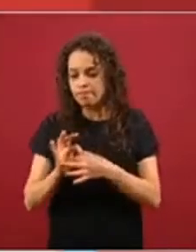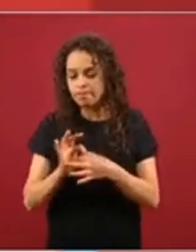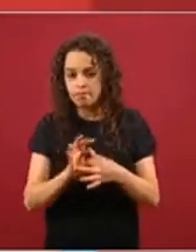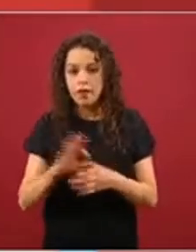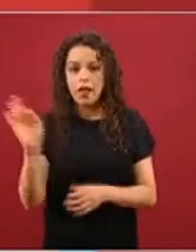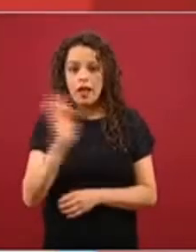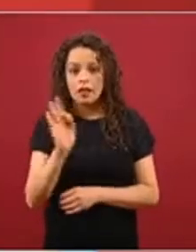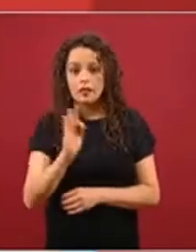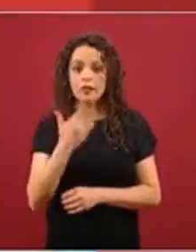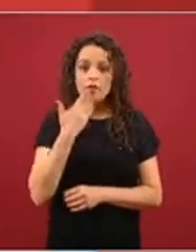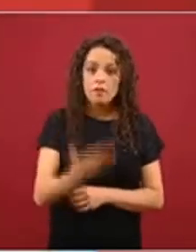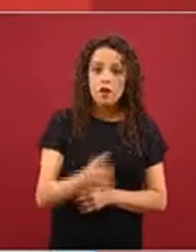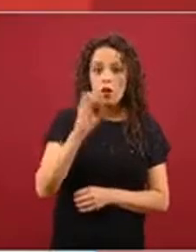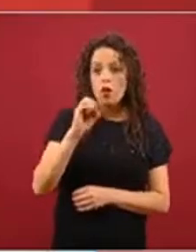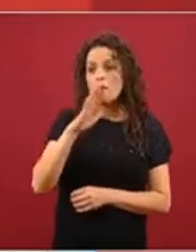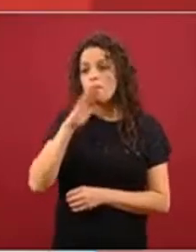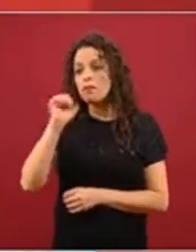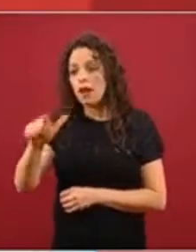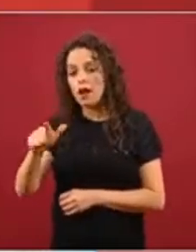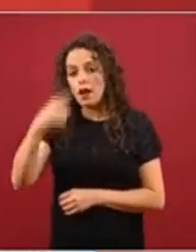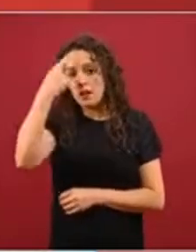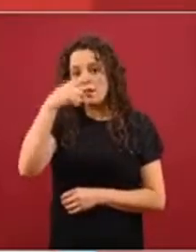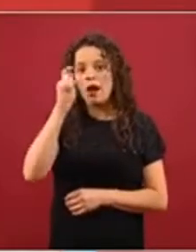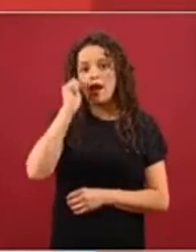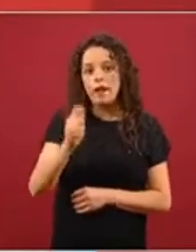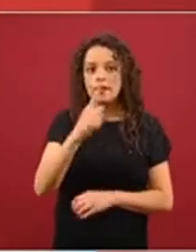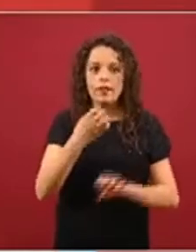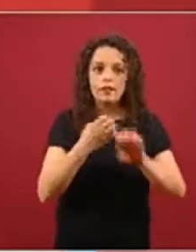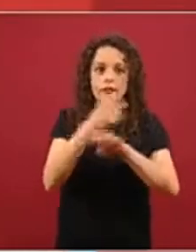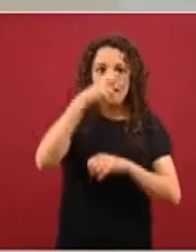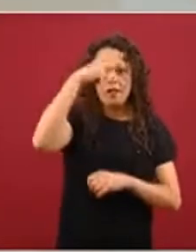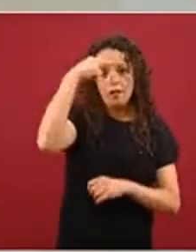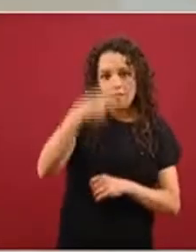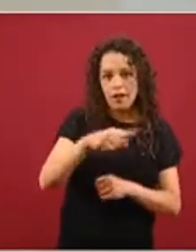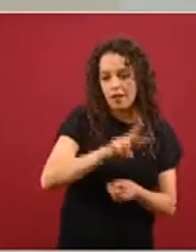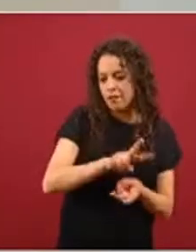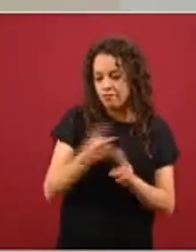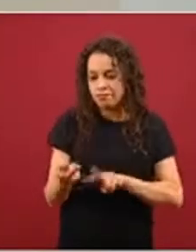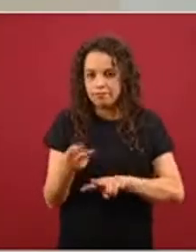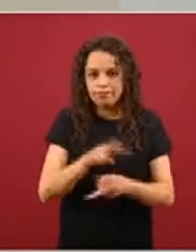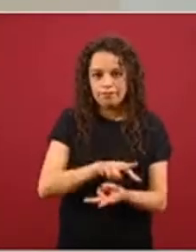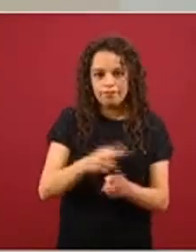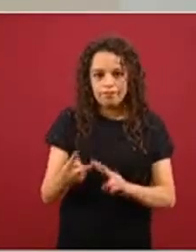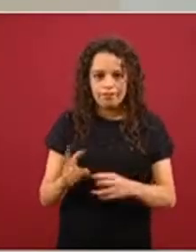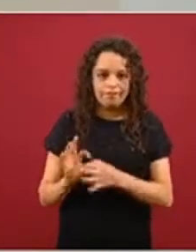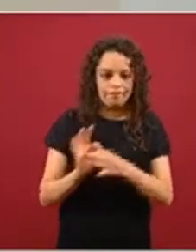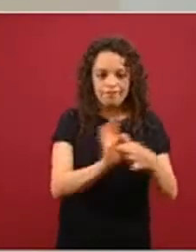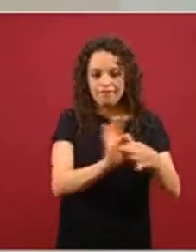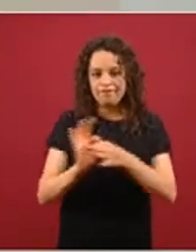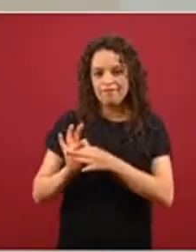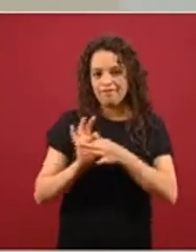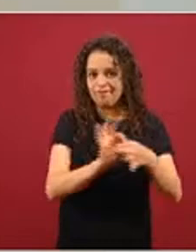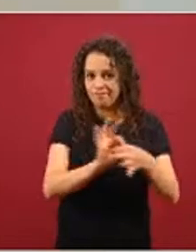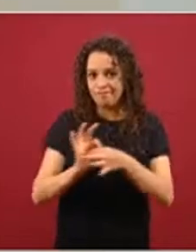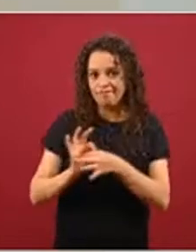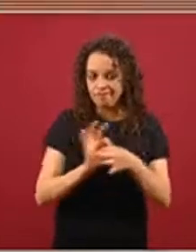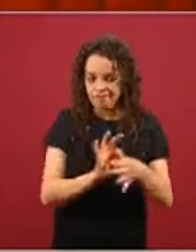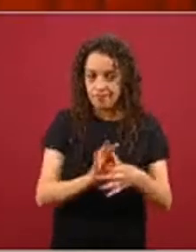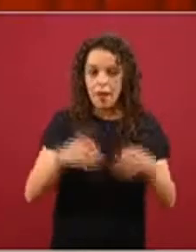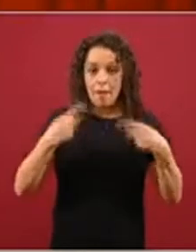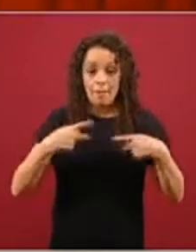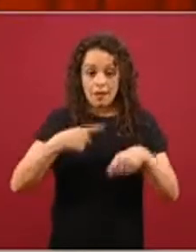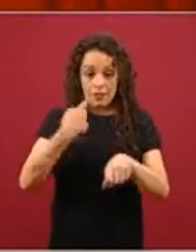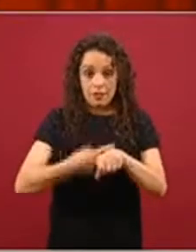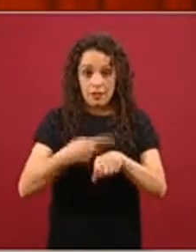bien o no para bien, con lo que ocurre en el Estado de México y viceversa. Muchos de los casos de las personas enfermas